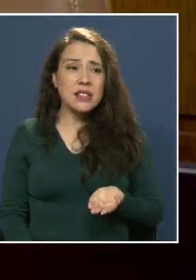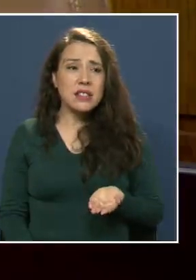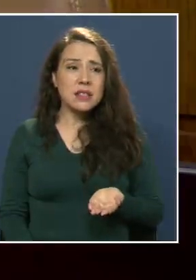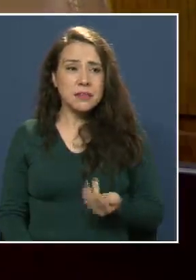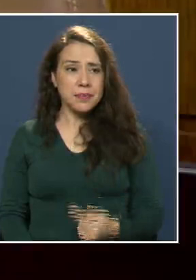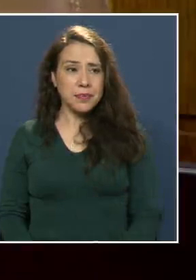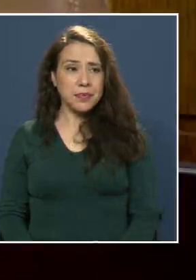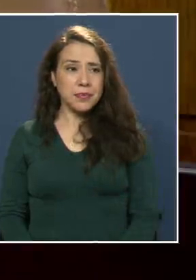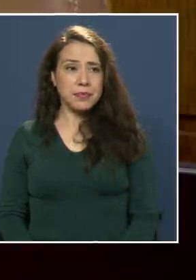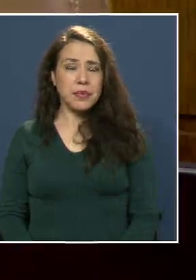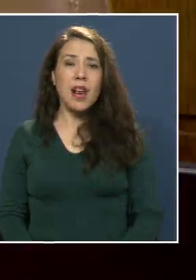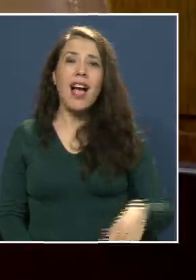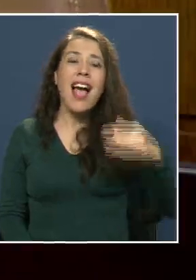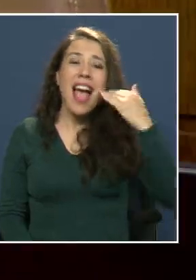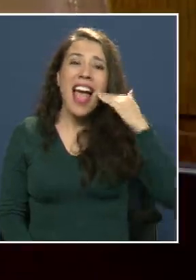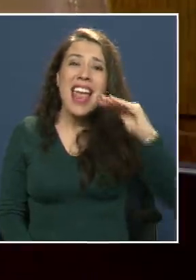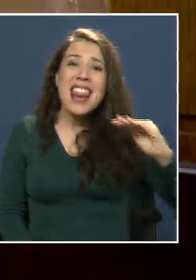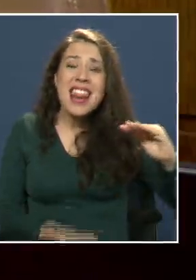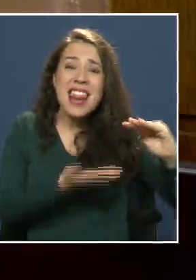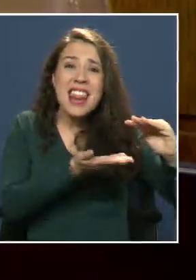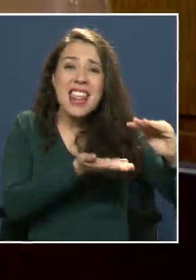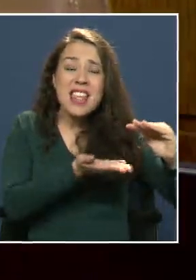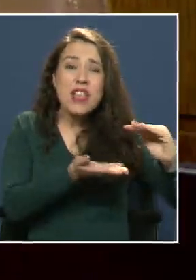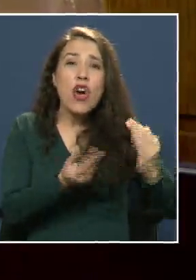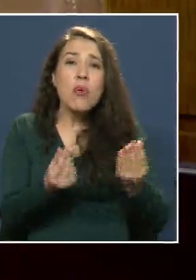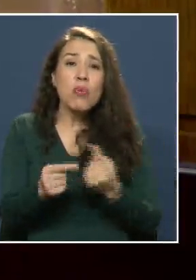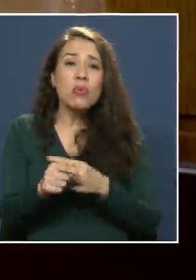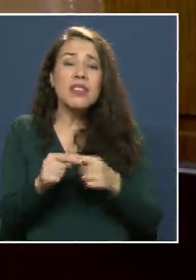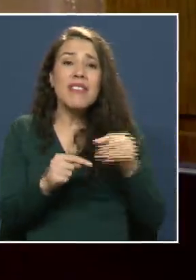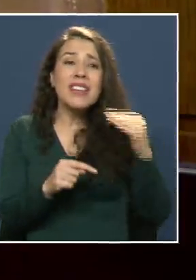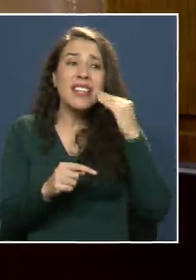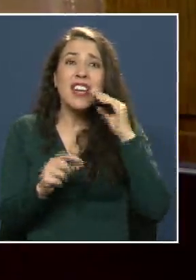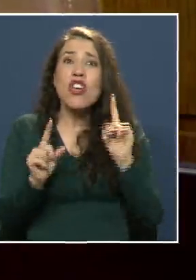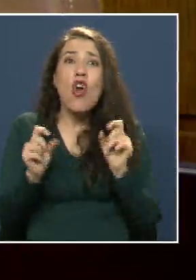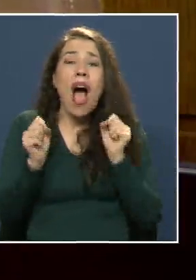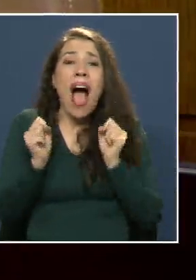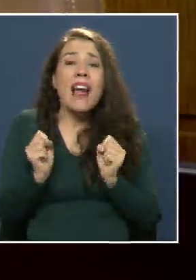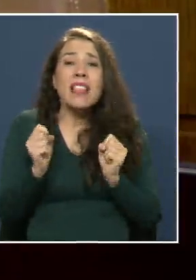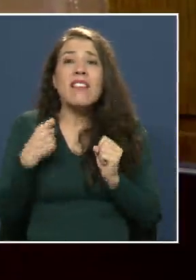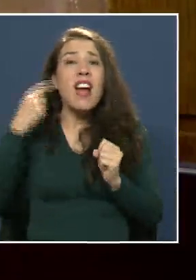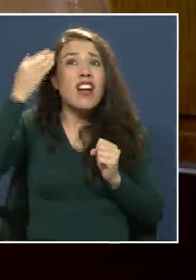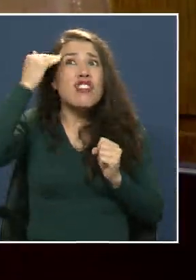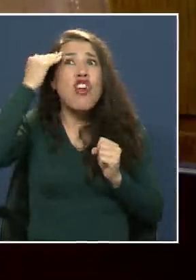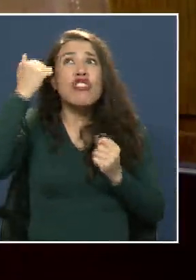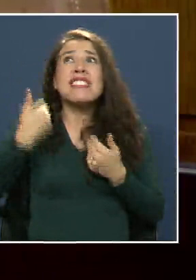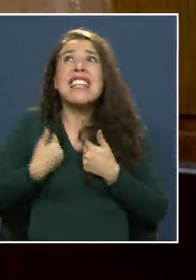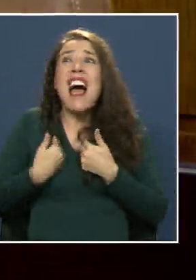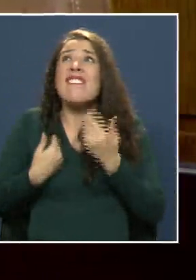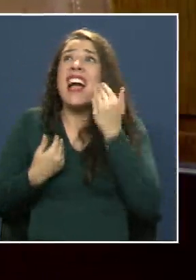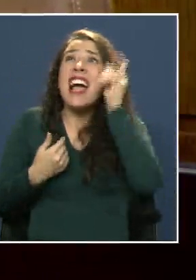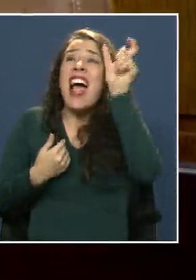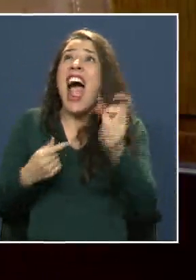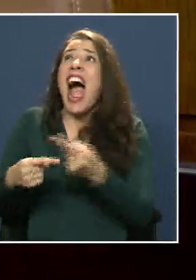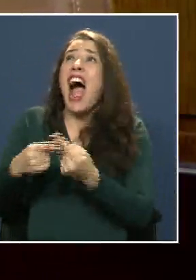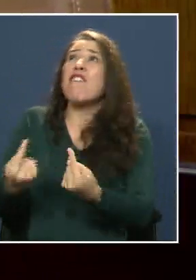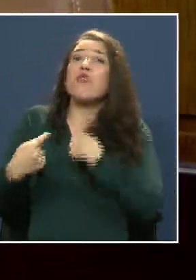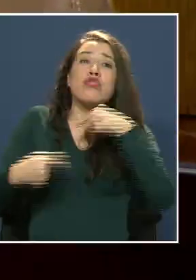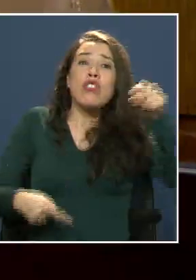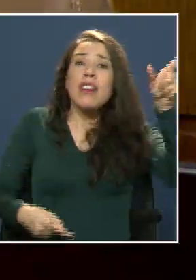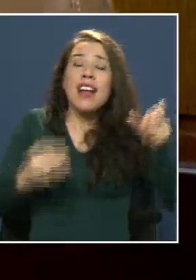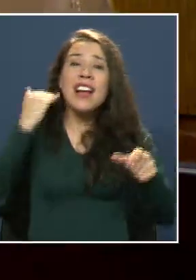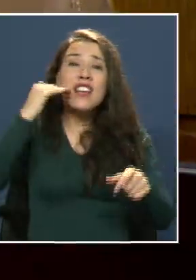en su condición de niño o niña, muchas veces ni siquiera es capaz de darse cuenta de lo que le están haciendo, señor presidente.